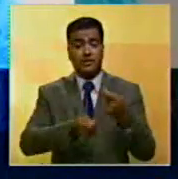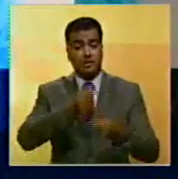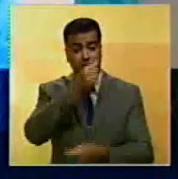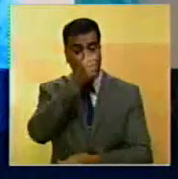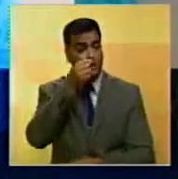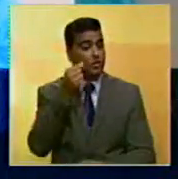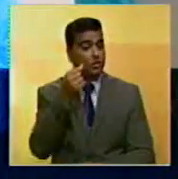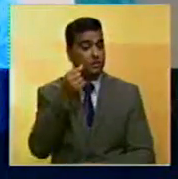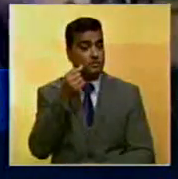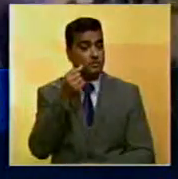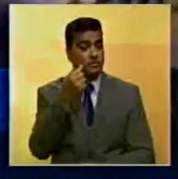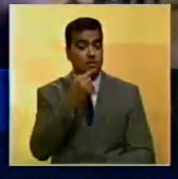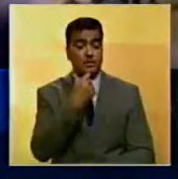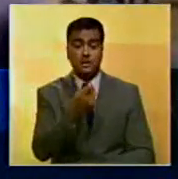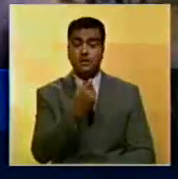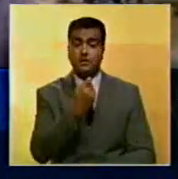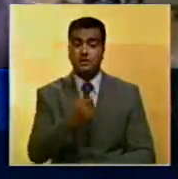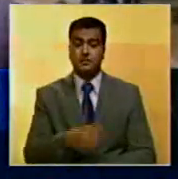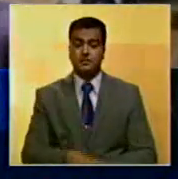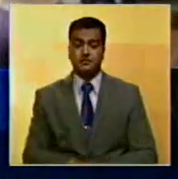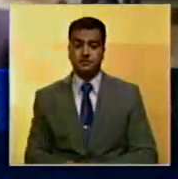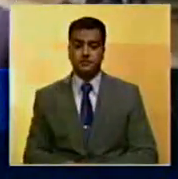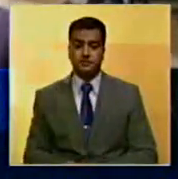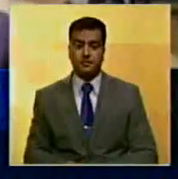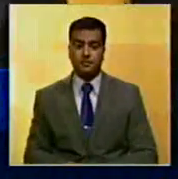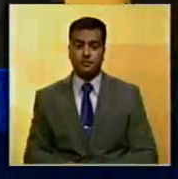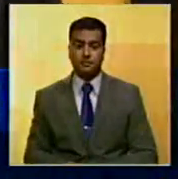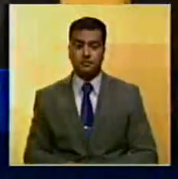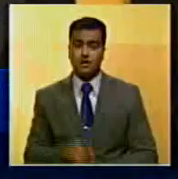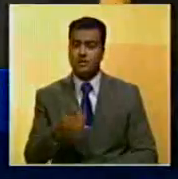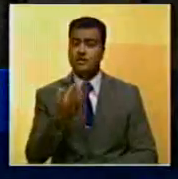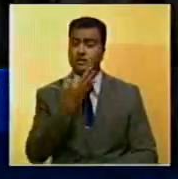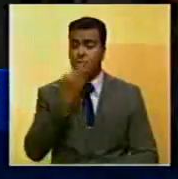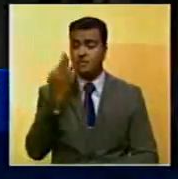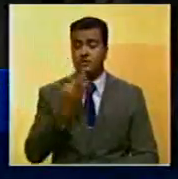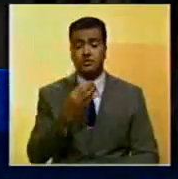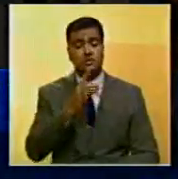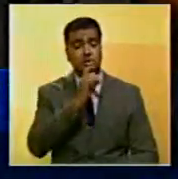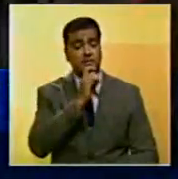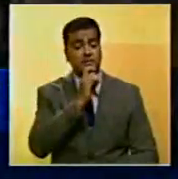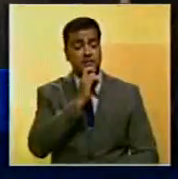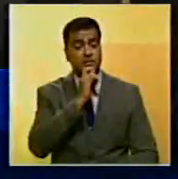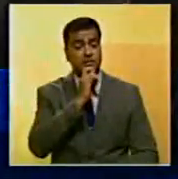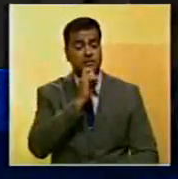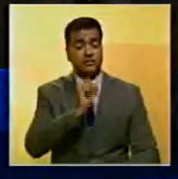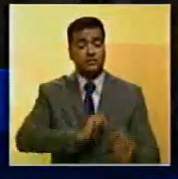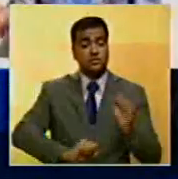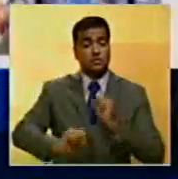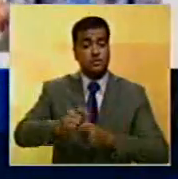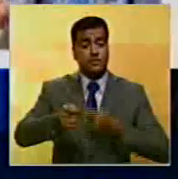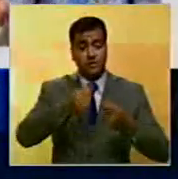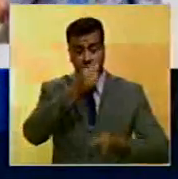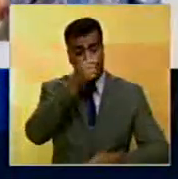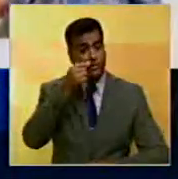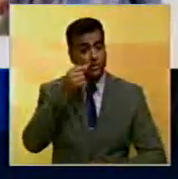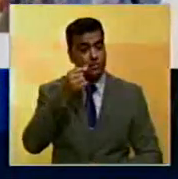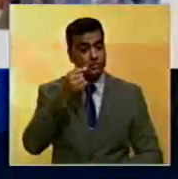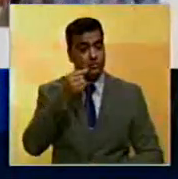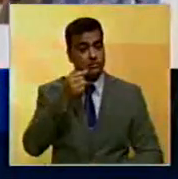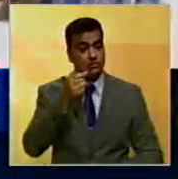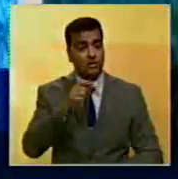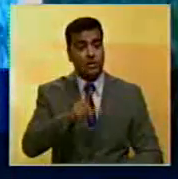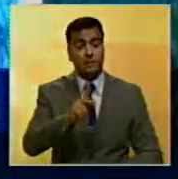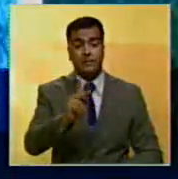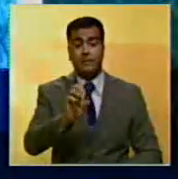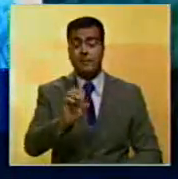drogas, como aparece en la entrevista. El abogado señaló que esas afirmaciones complicarían la defensa del capo mexicano y que Penn debería